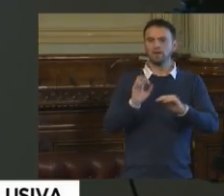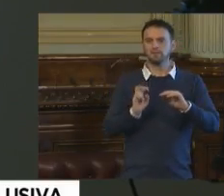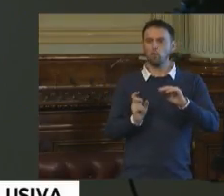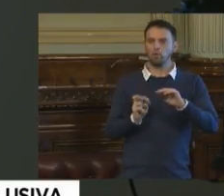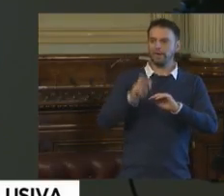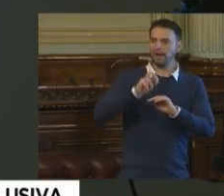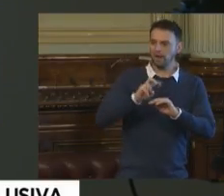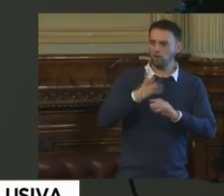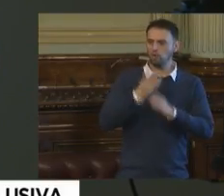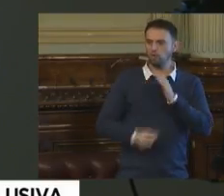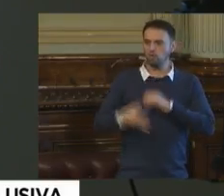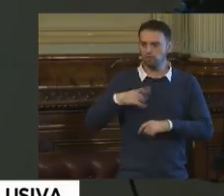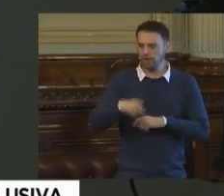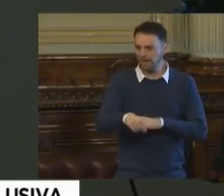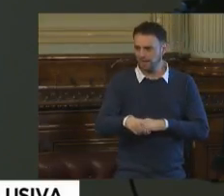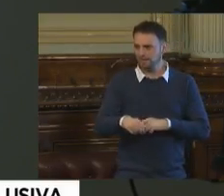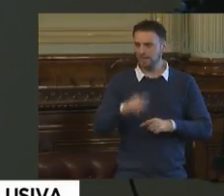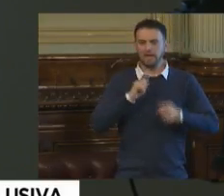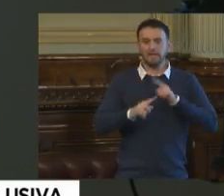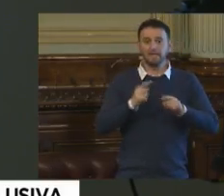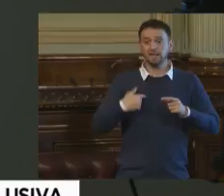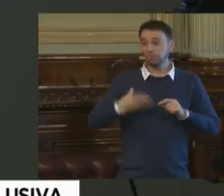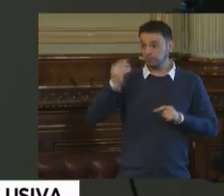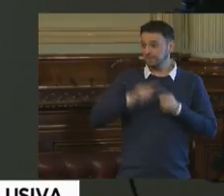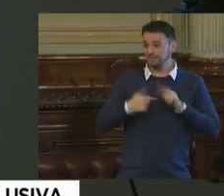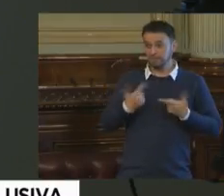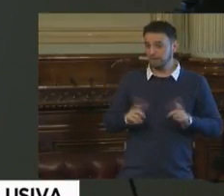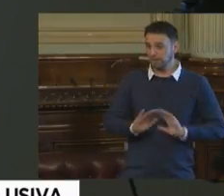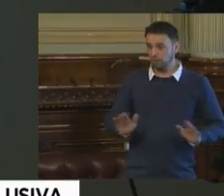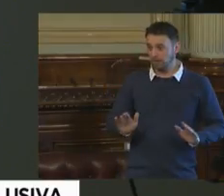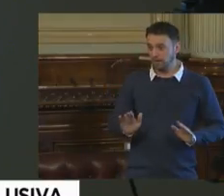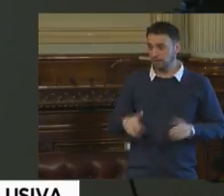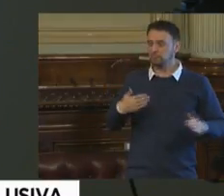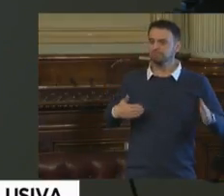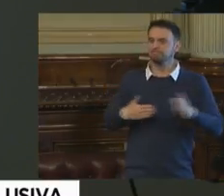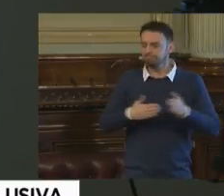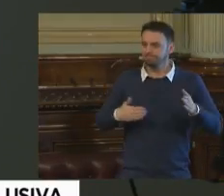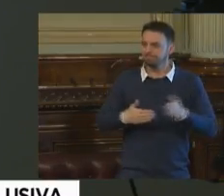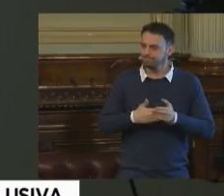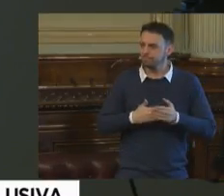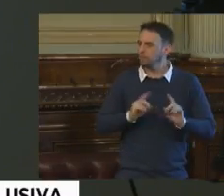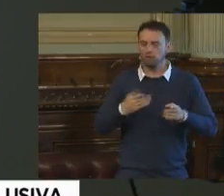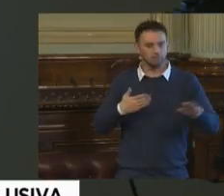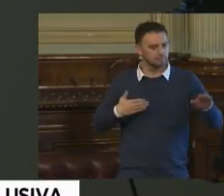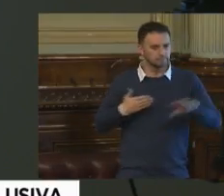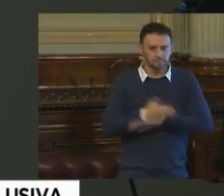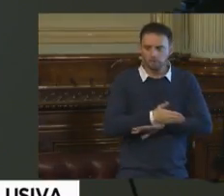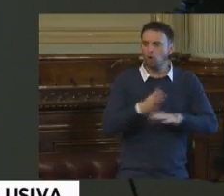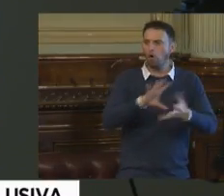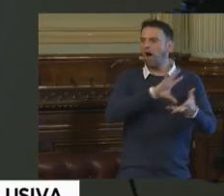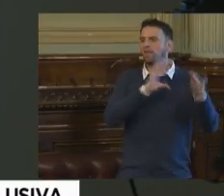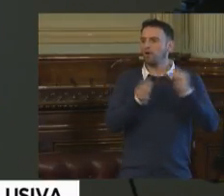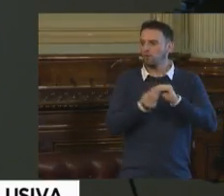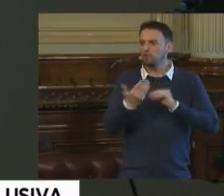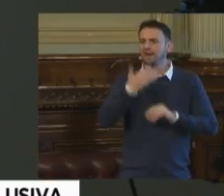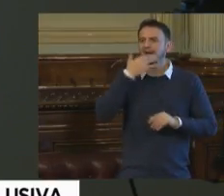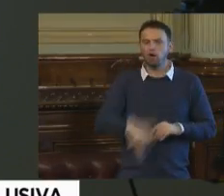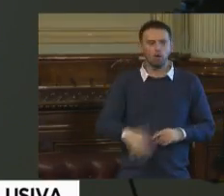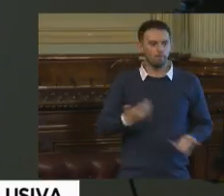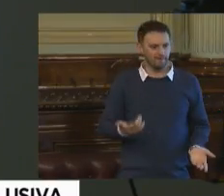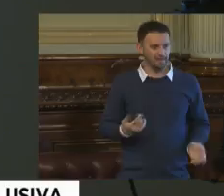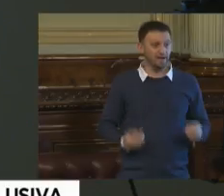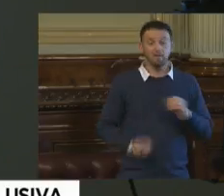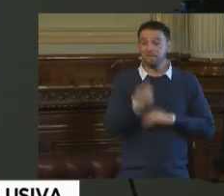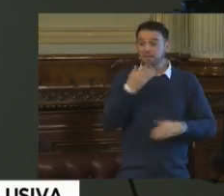el escalón no es la falta de intérprete no es que no haya adecuaciones para que yo pueda